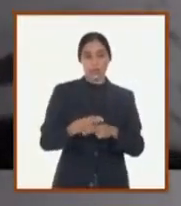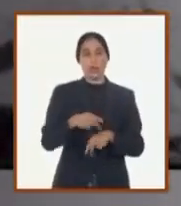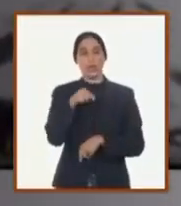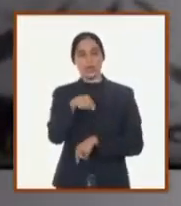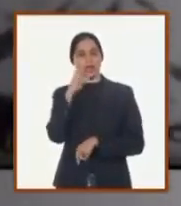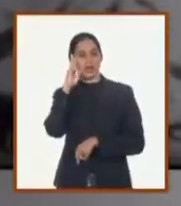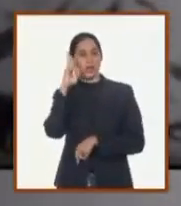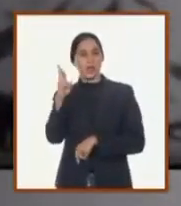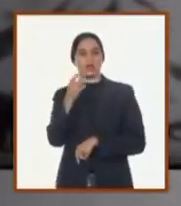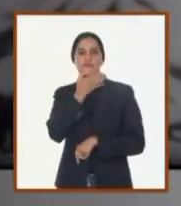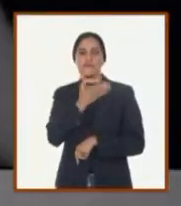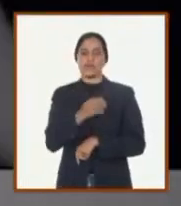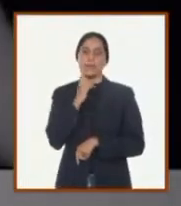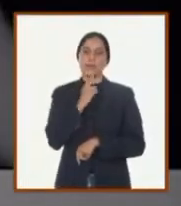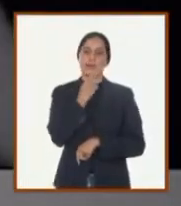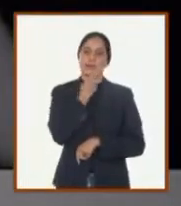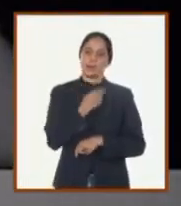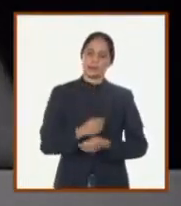y de Fidel